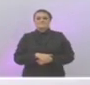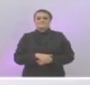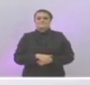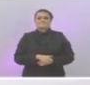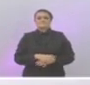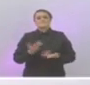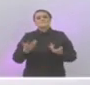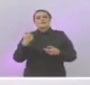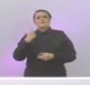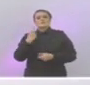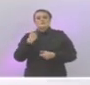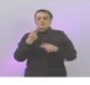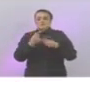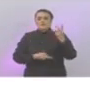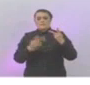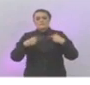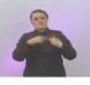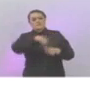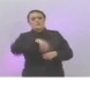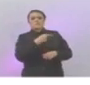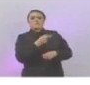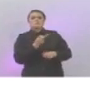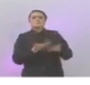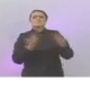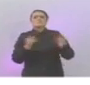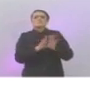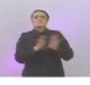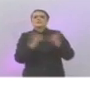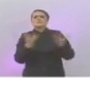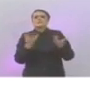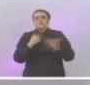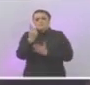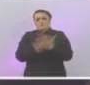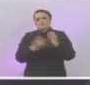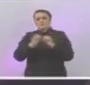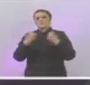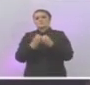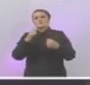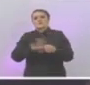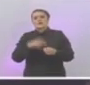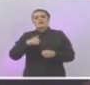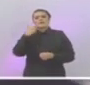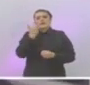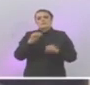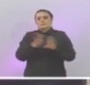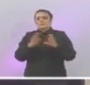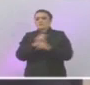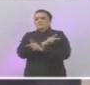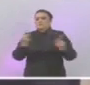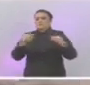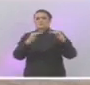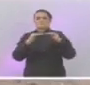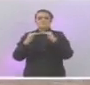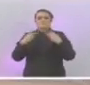La política de combate a la pobreza la hemos acompañado de programas sociales que buscan una mayor equidad entre